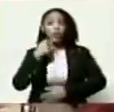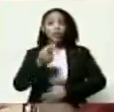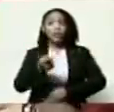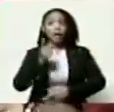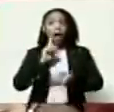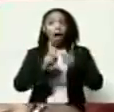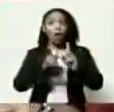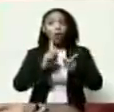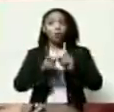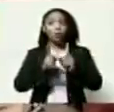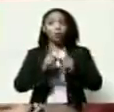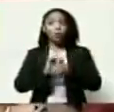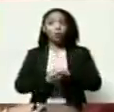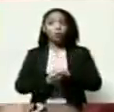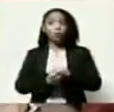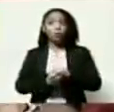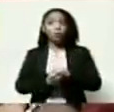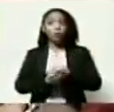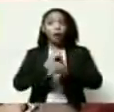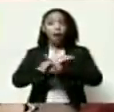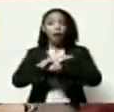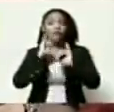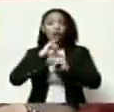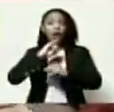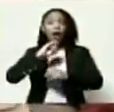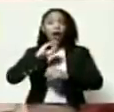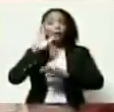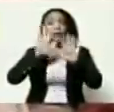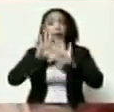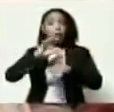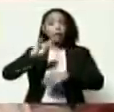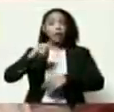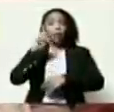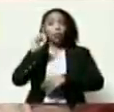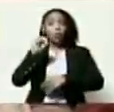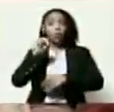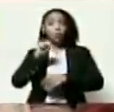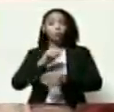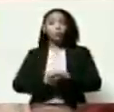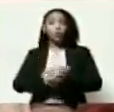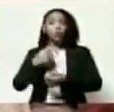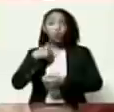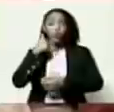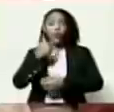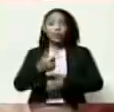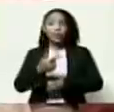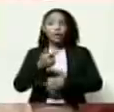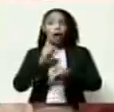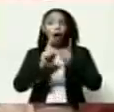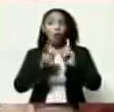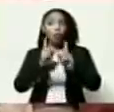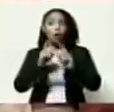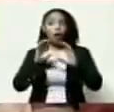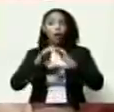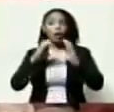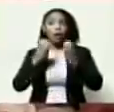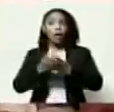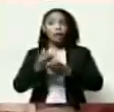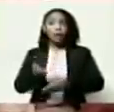algunos. Y termina el 15 de junio, correcto. Yo voy a decir aquí algunos, las clases magistrales